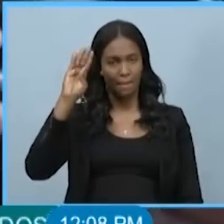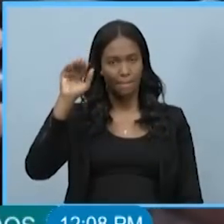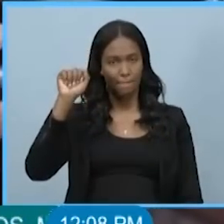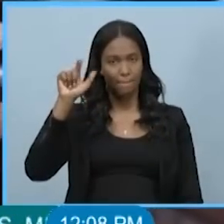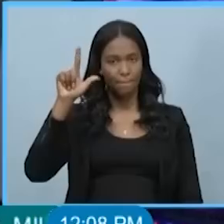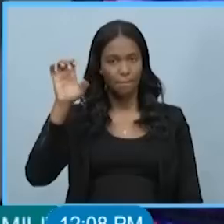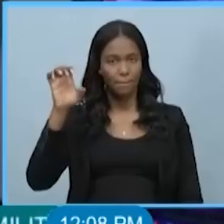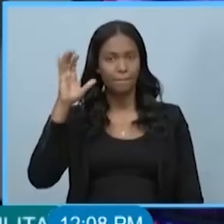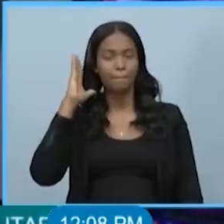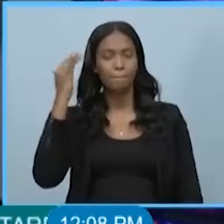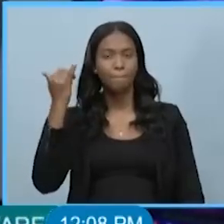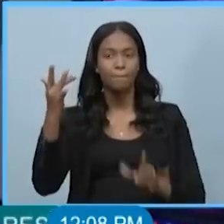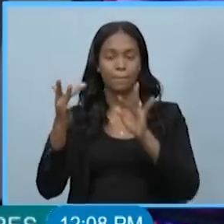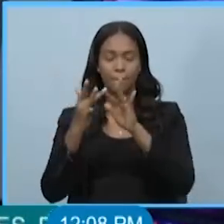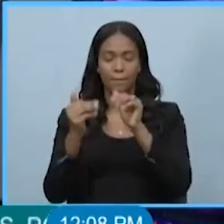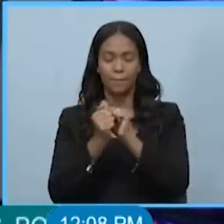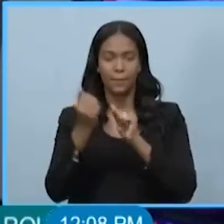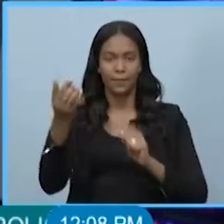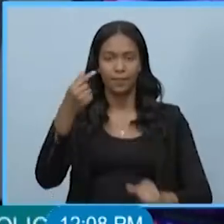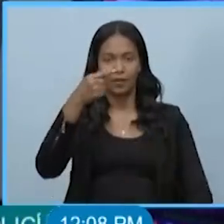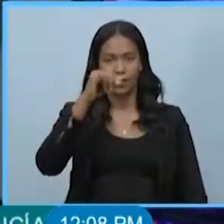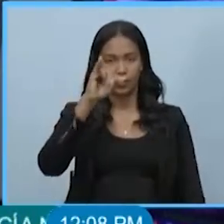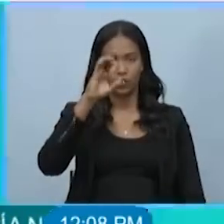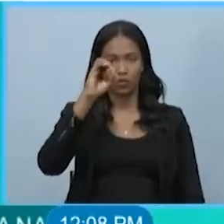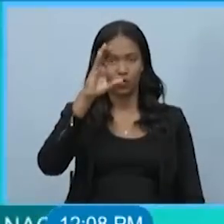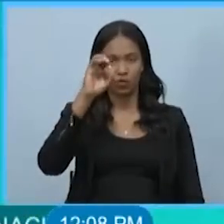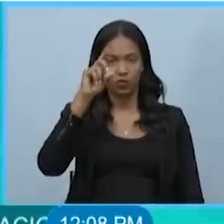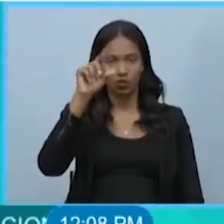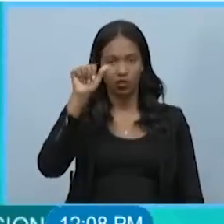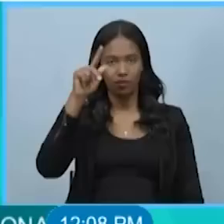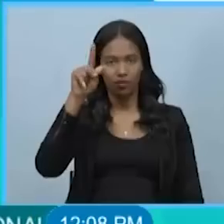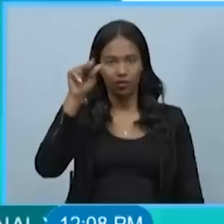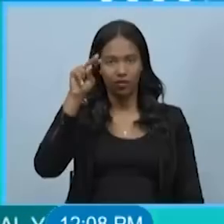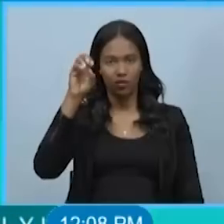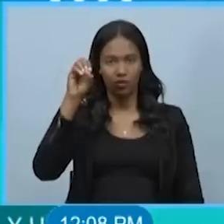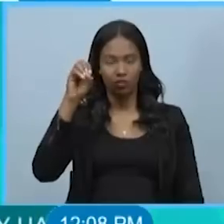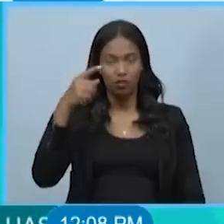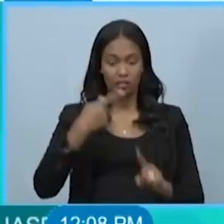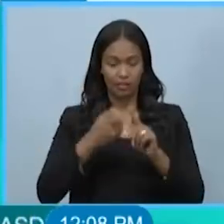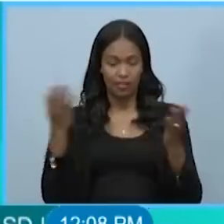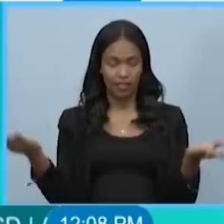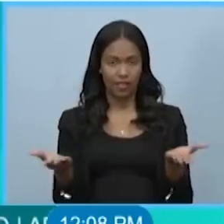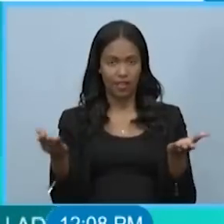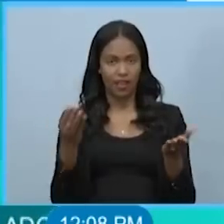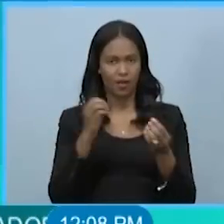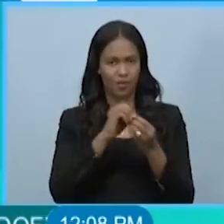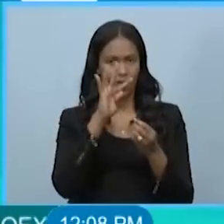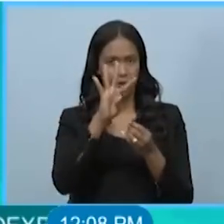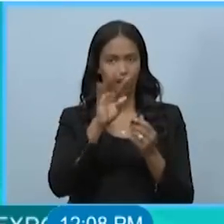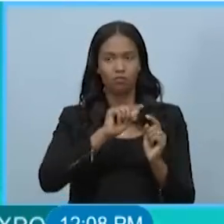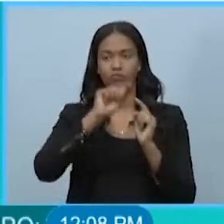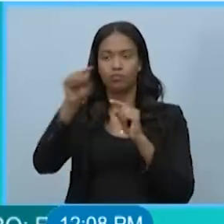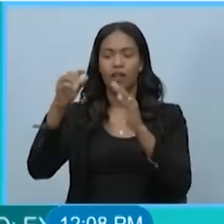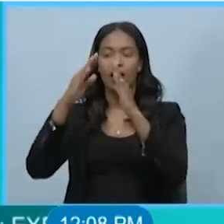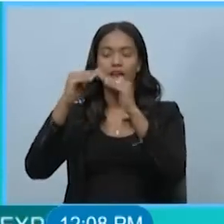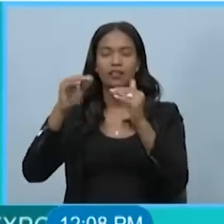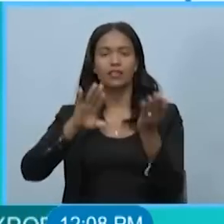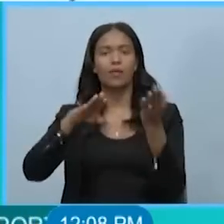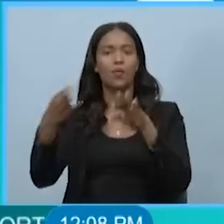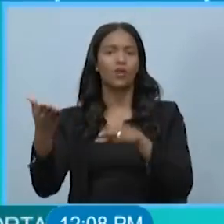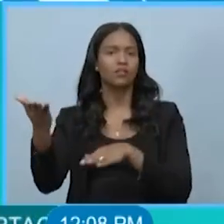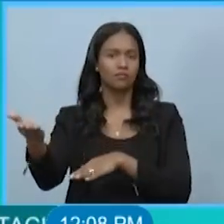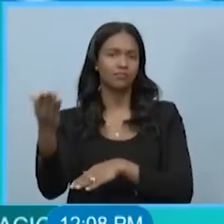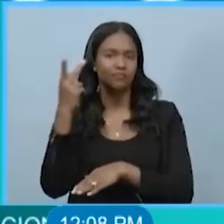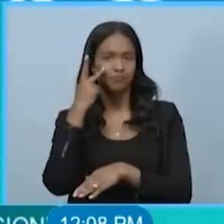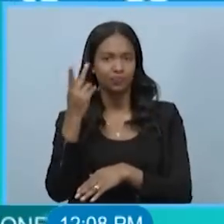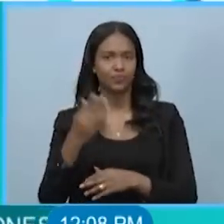a conectar precisamente con nuestra compañera Gioconda Paulino. Está allí. Nuestras cámaras presentes en el último adiós a don Amable Aristi Castro. Adelante, Gioconda. Buenas